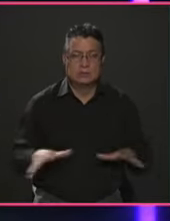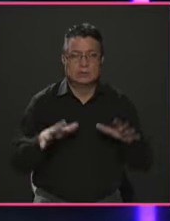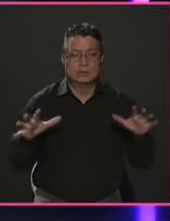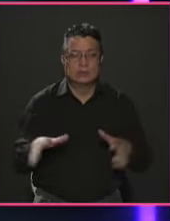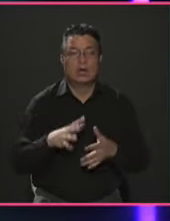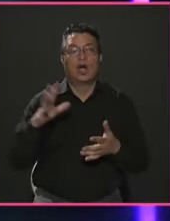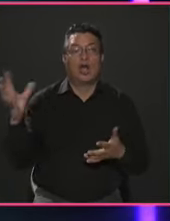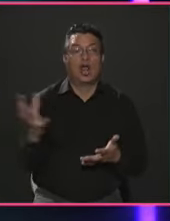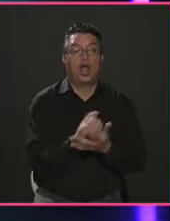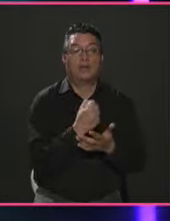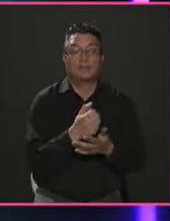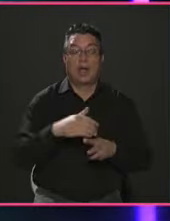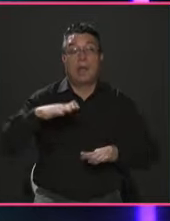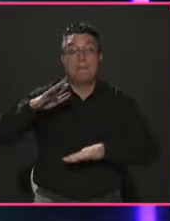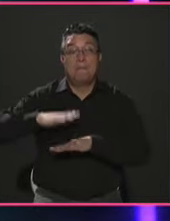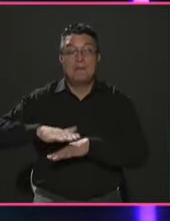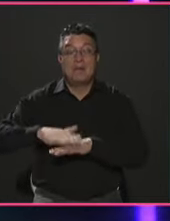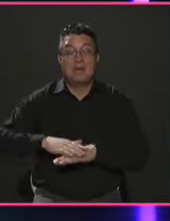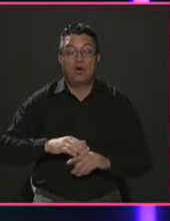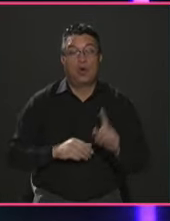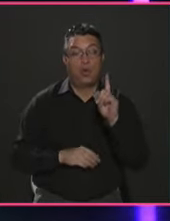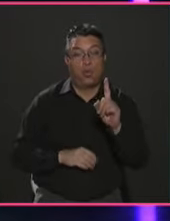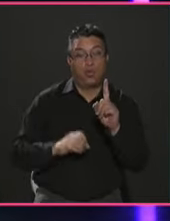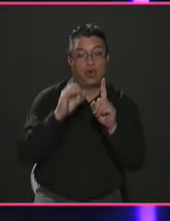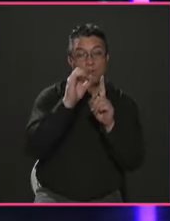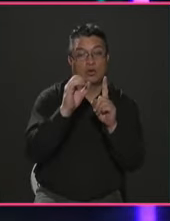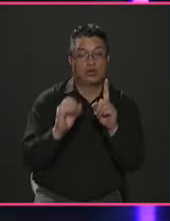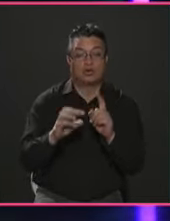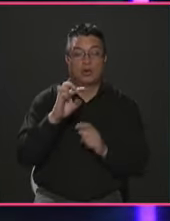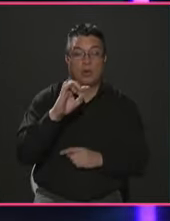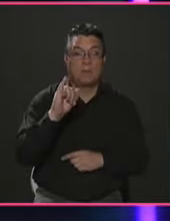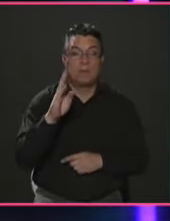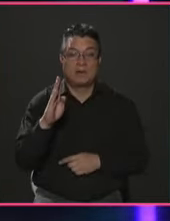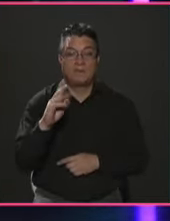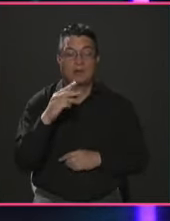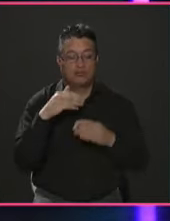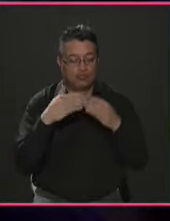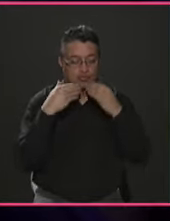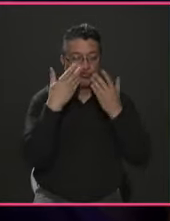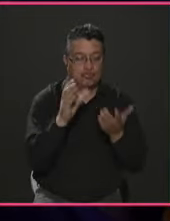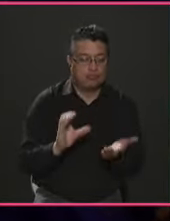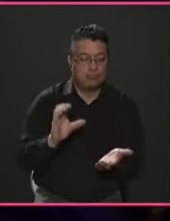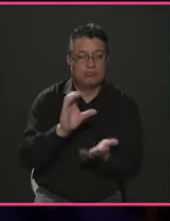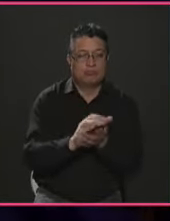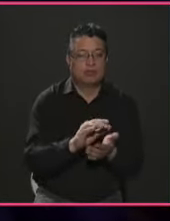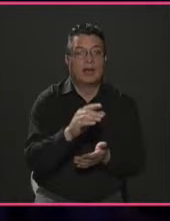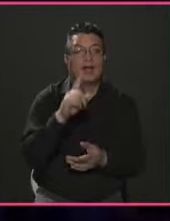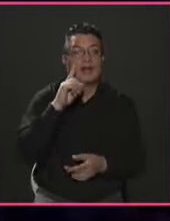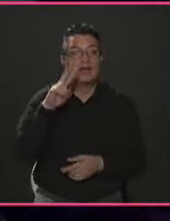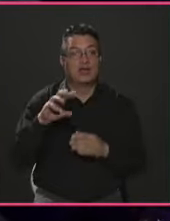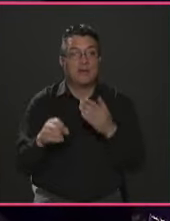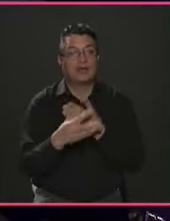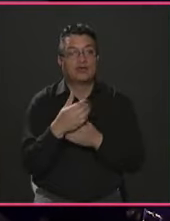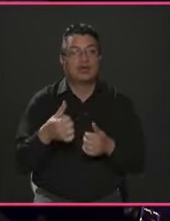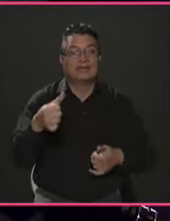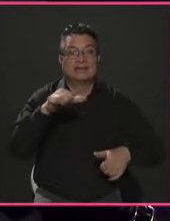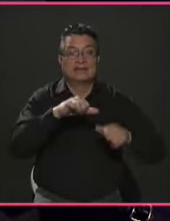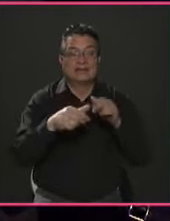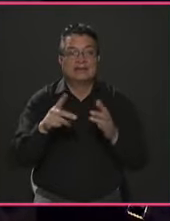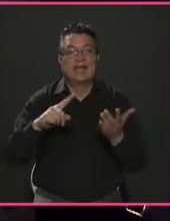logremos a lo menos un 1% del pib para Innovación ciencia tecnología y